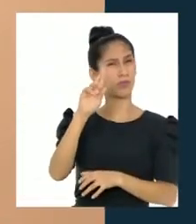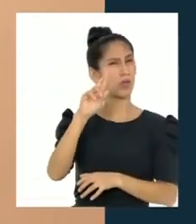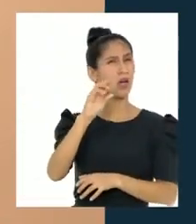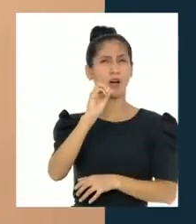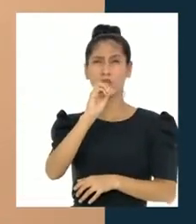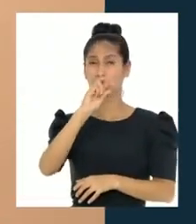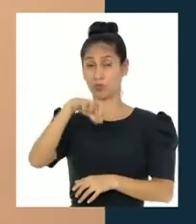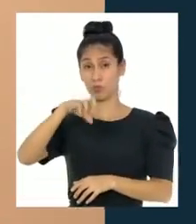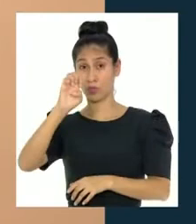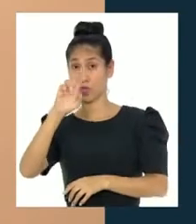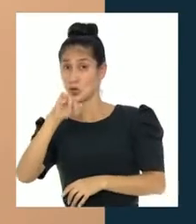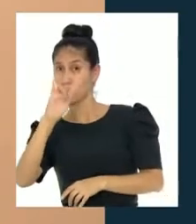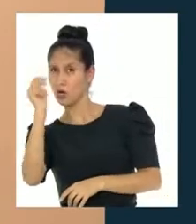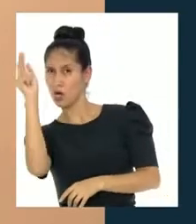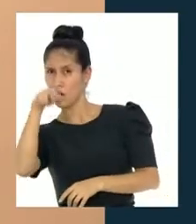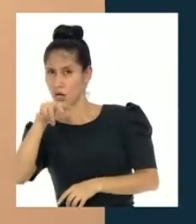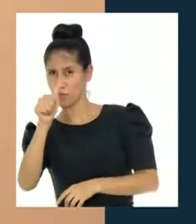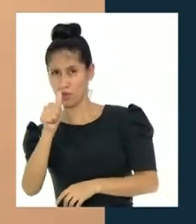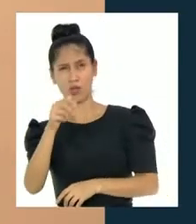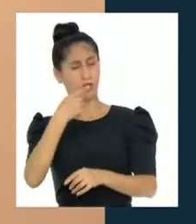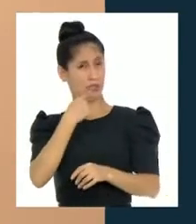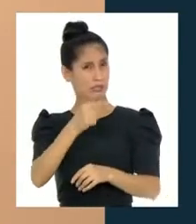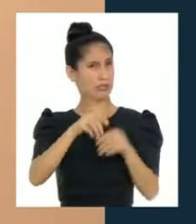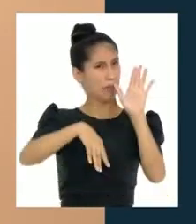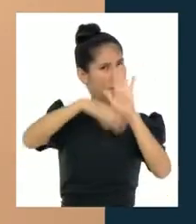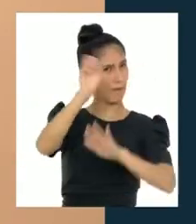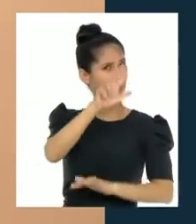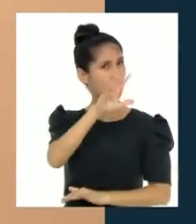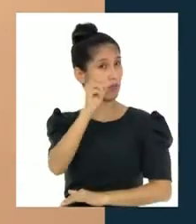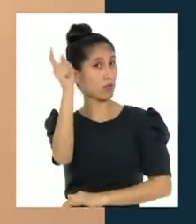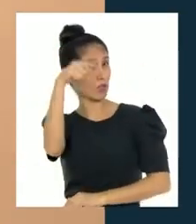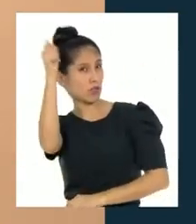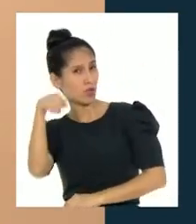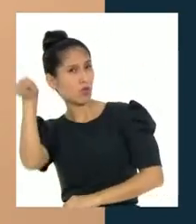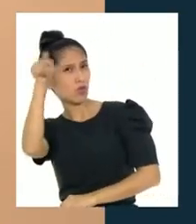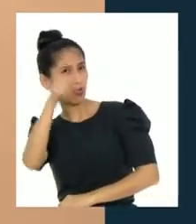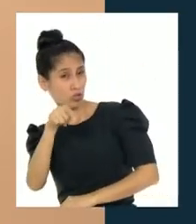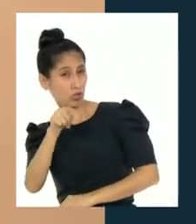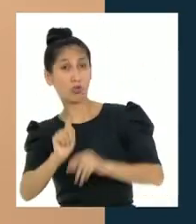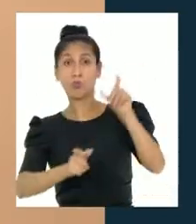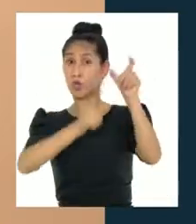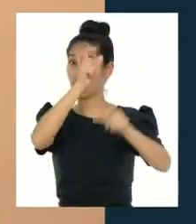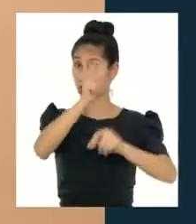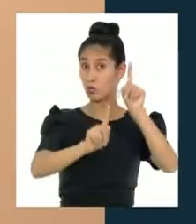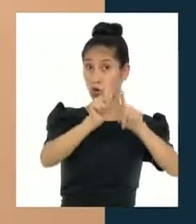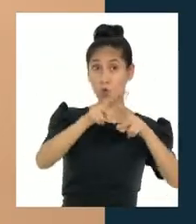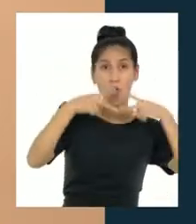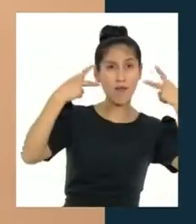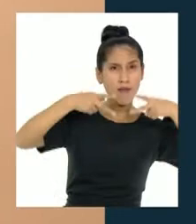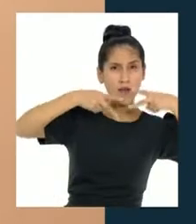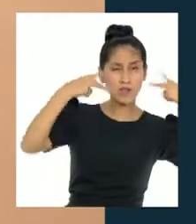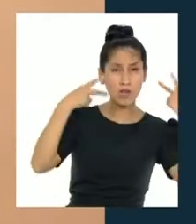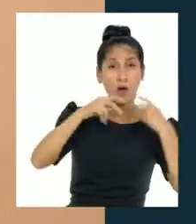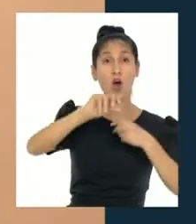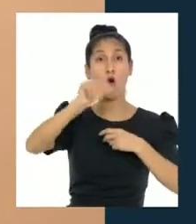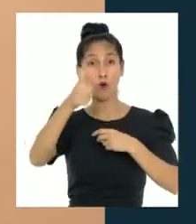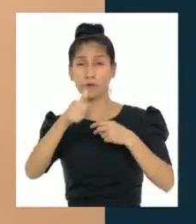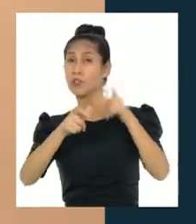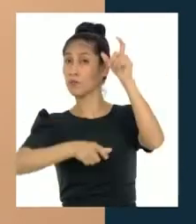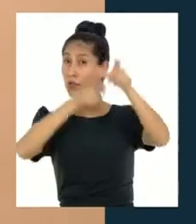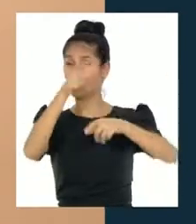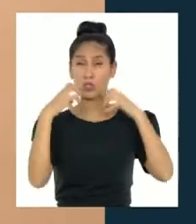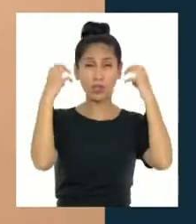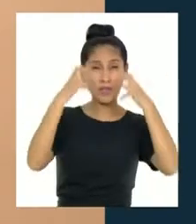del 30%, e incluso indígena amazónica, indígena andina puede llegar